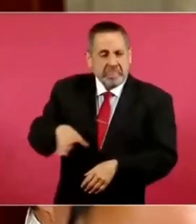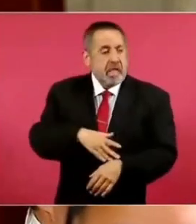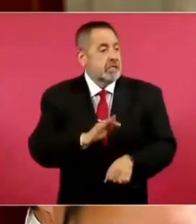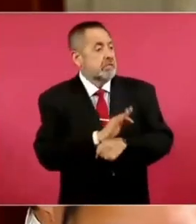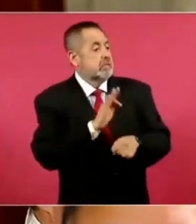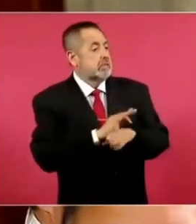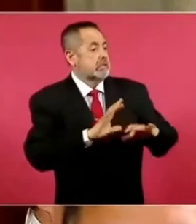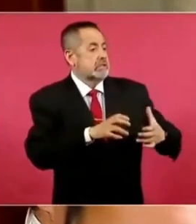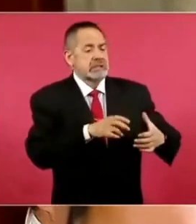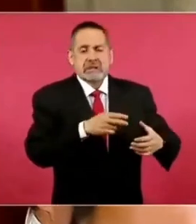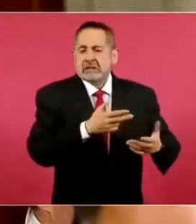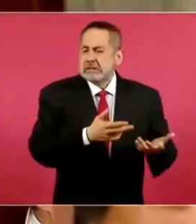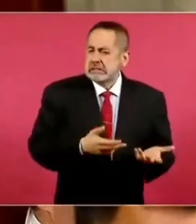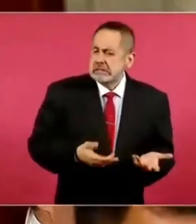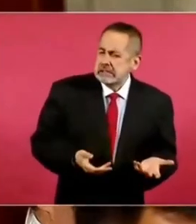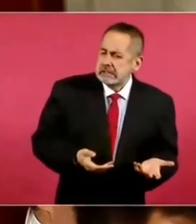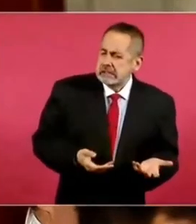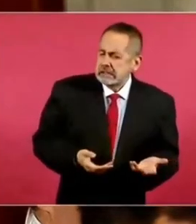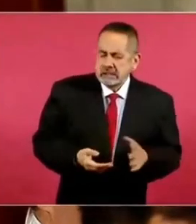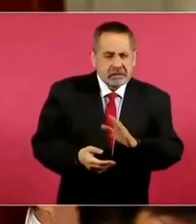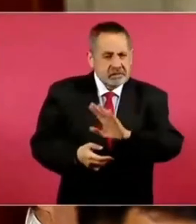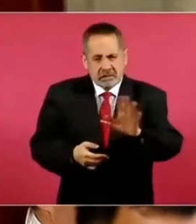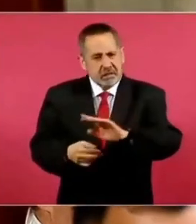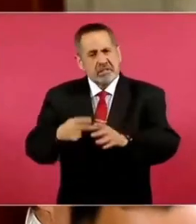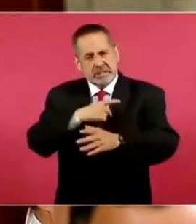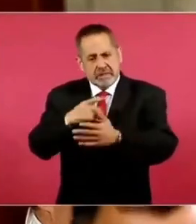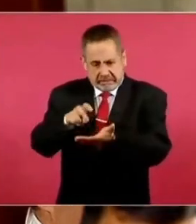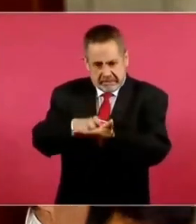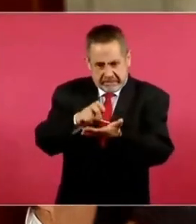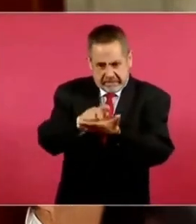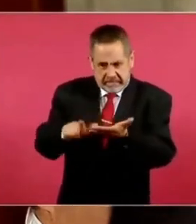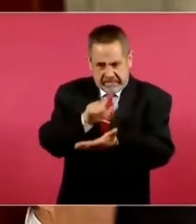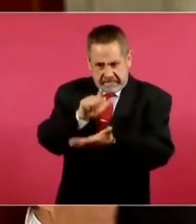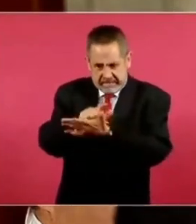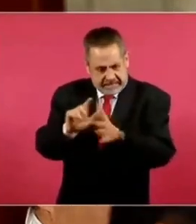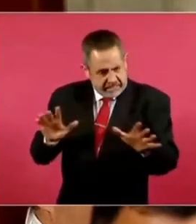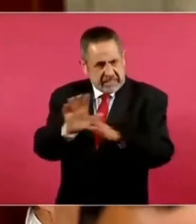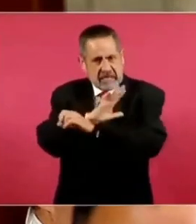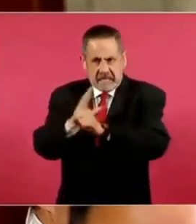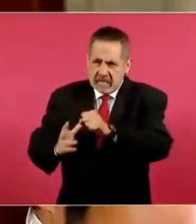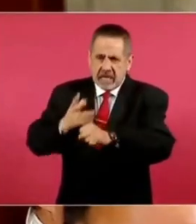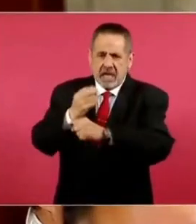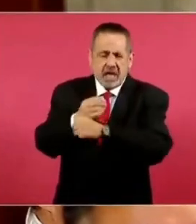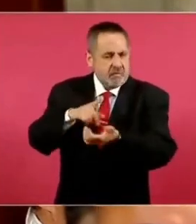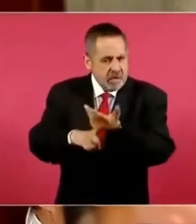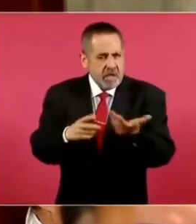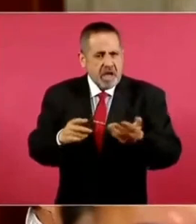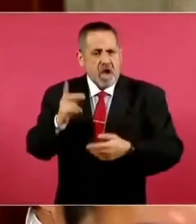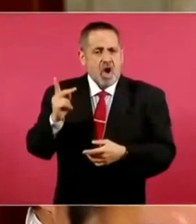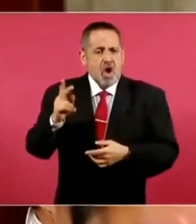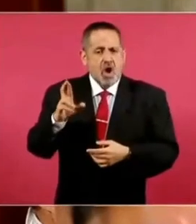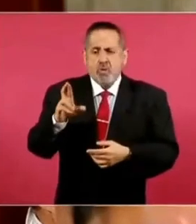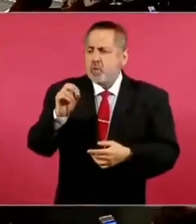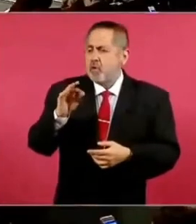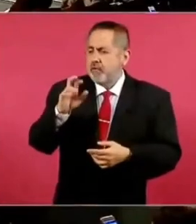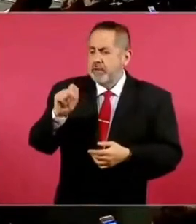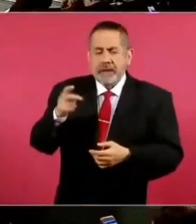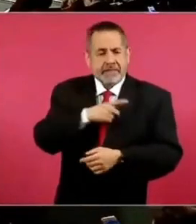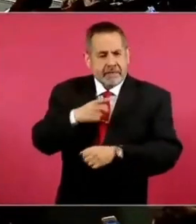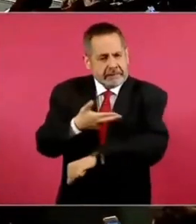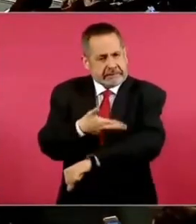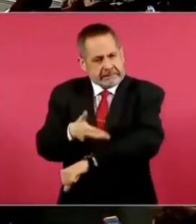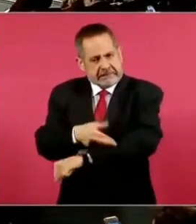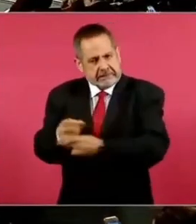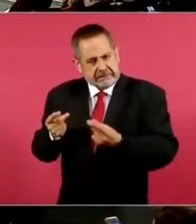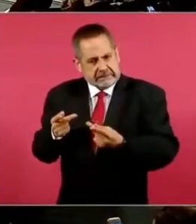naturaleza en esa lógica debería haber una reforma en este organismo de tal modo la profet podría agilizar los procedimientos a